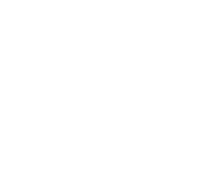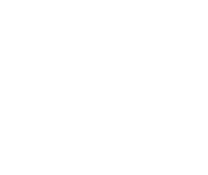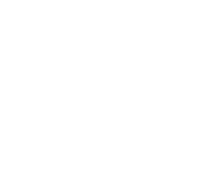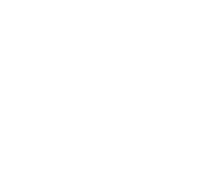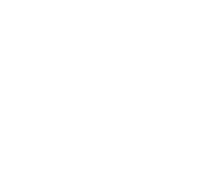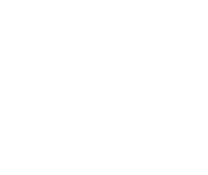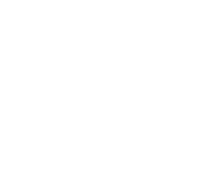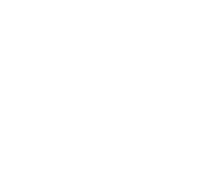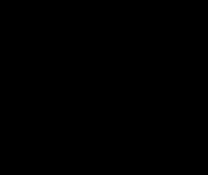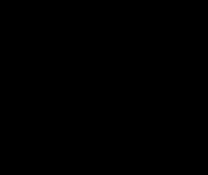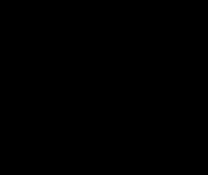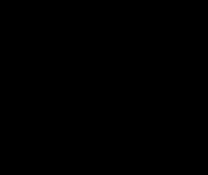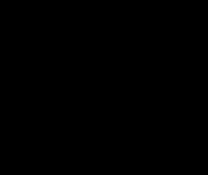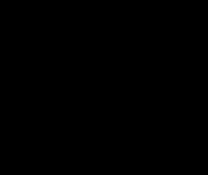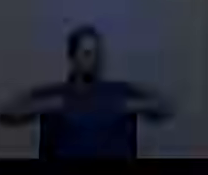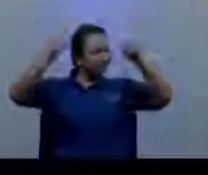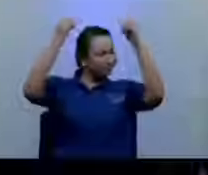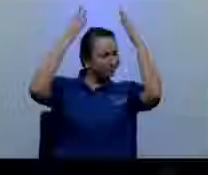Guatemala.